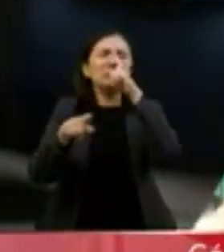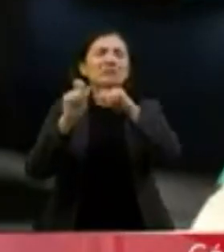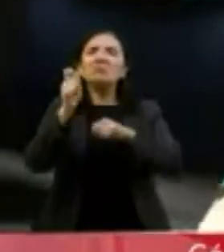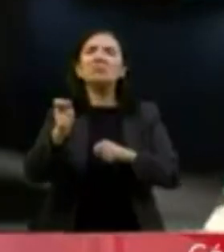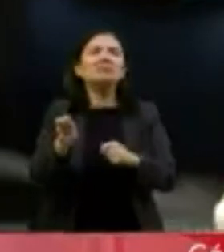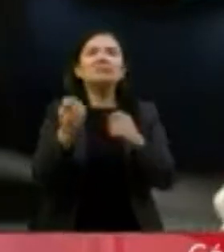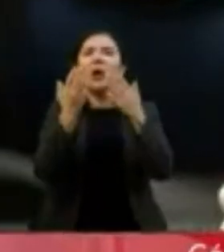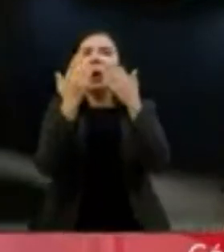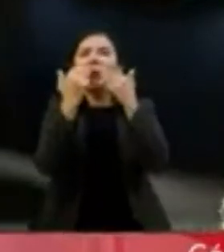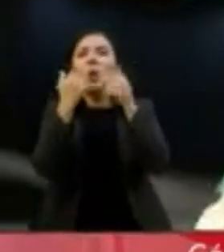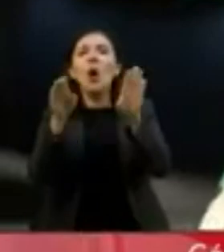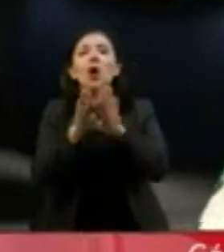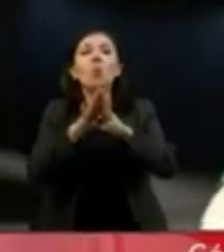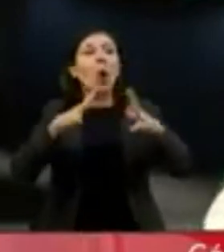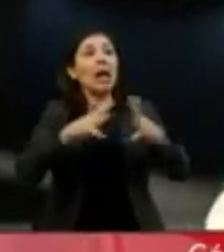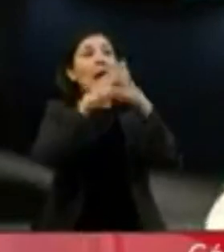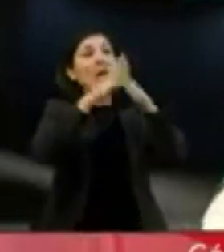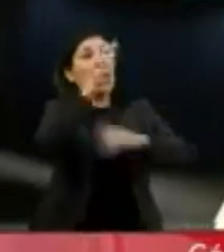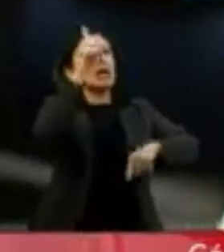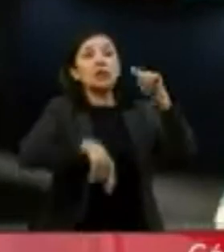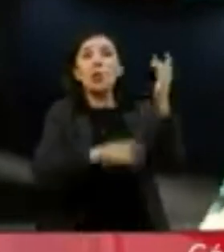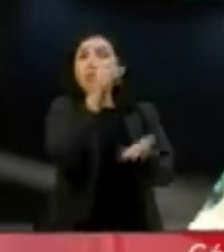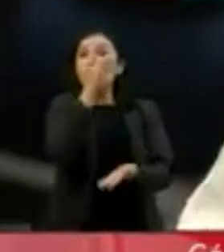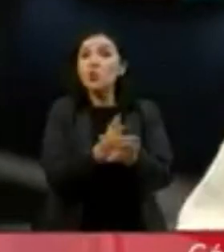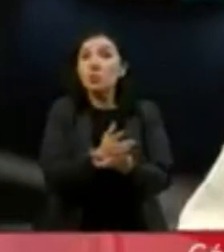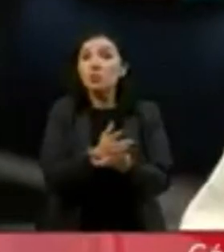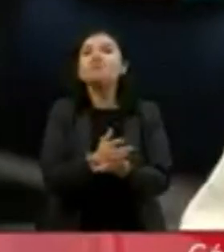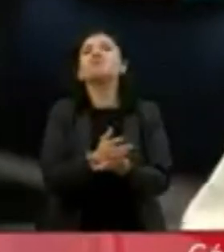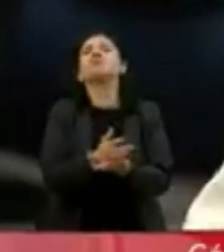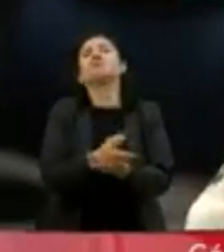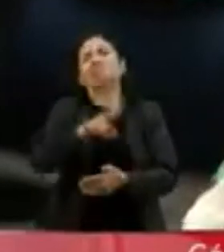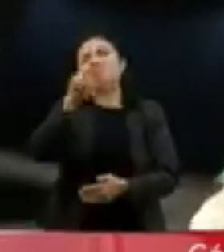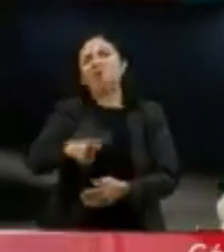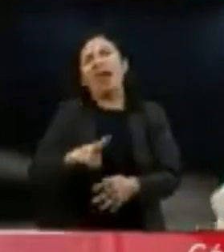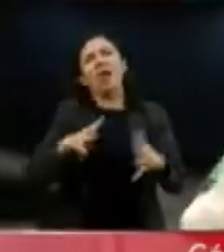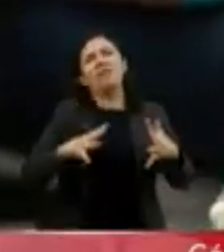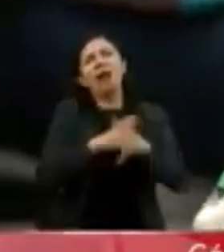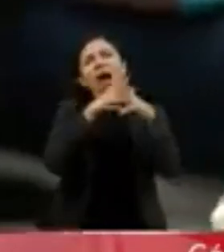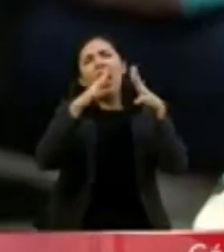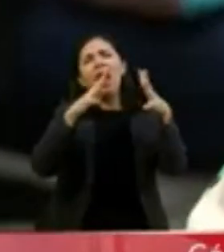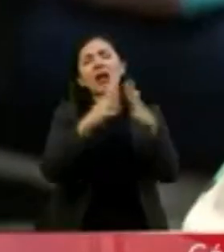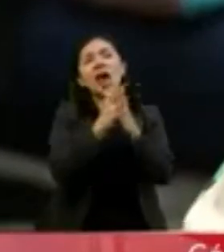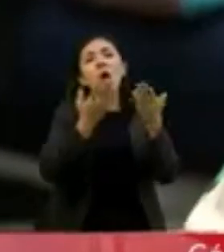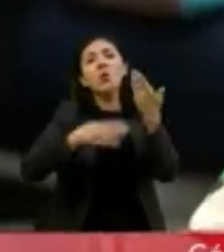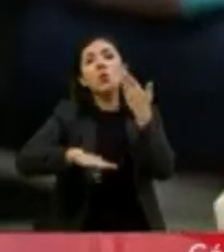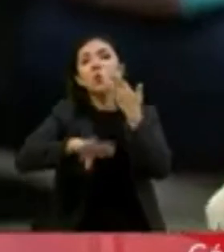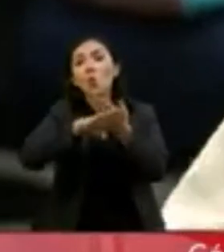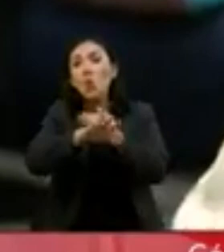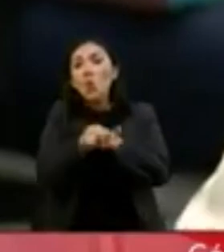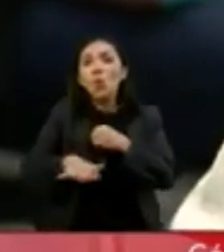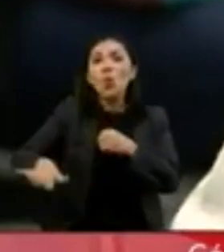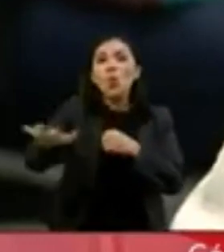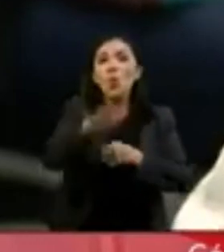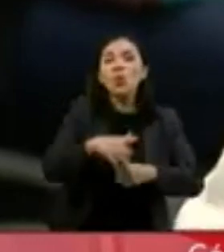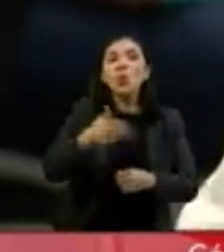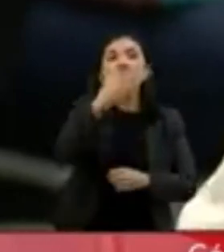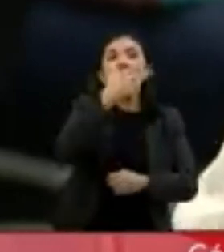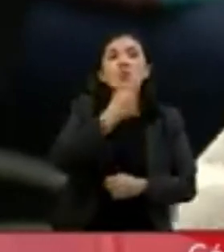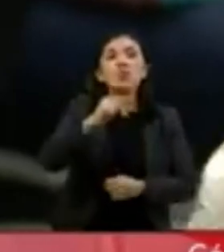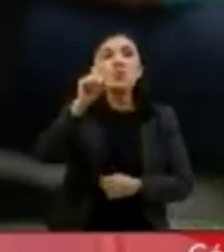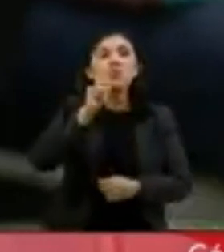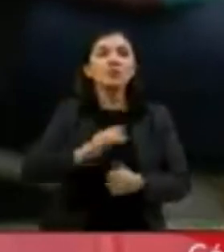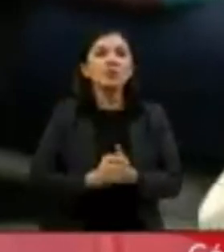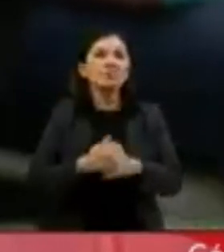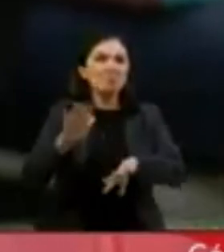no hubiera una guerra Claro que la hubo y la hubo contra nosotras contra nosotros